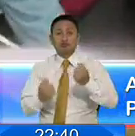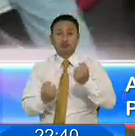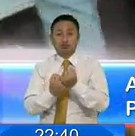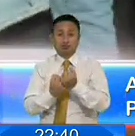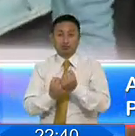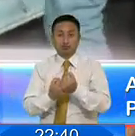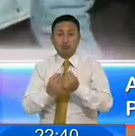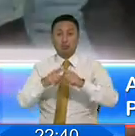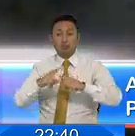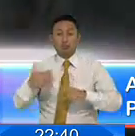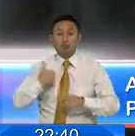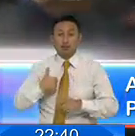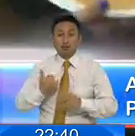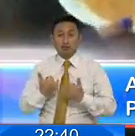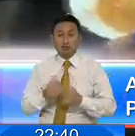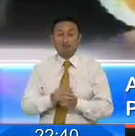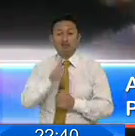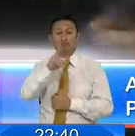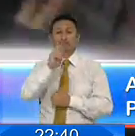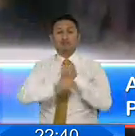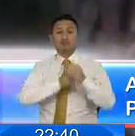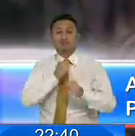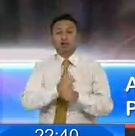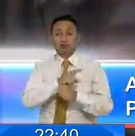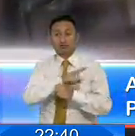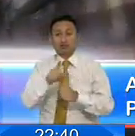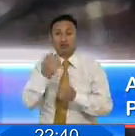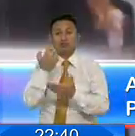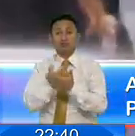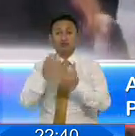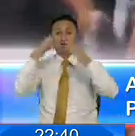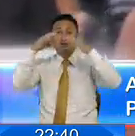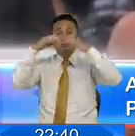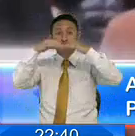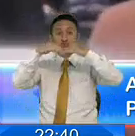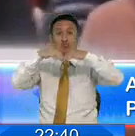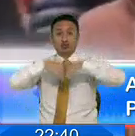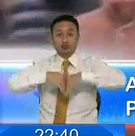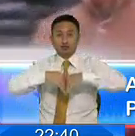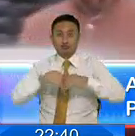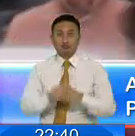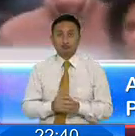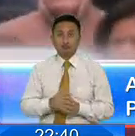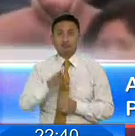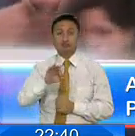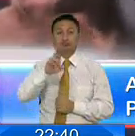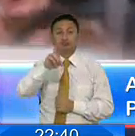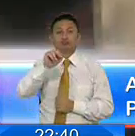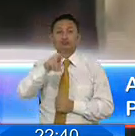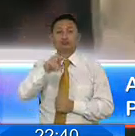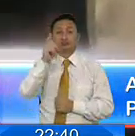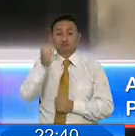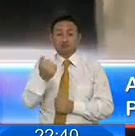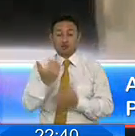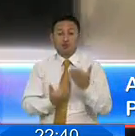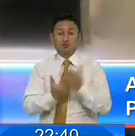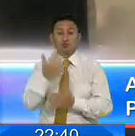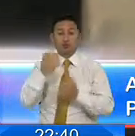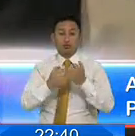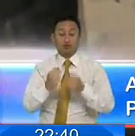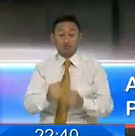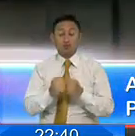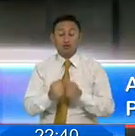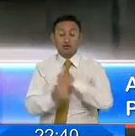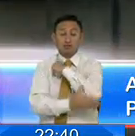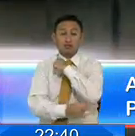a que Argentina suma 3 años consecutivos de caída del PIB. Pues Fernández asumirá el cargo en medio de una fuerte crisis por la recesión, pobreza y la